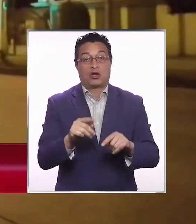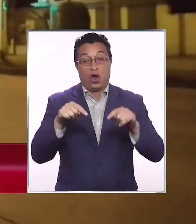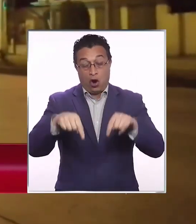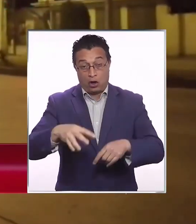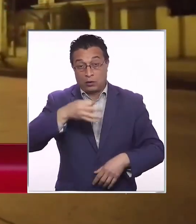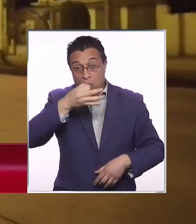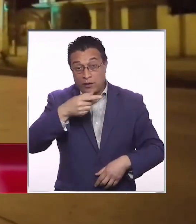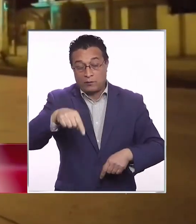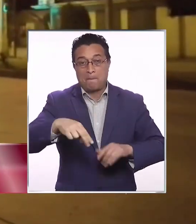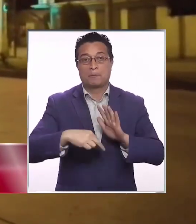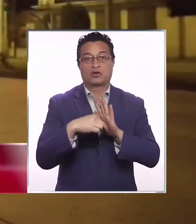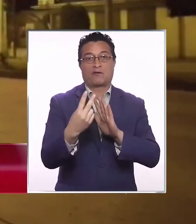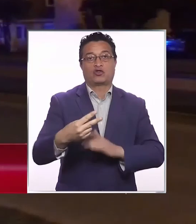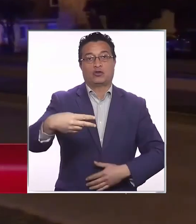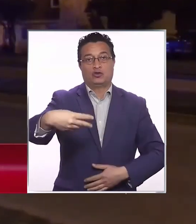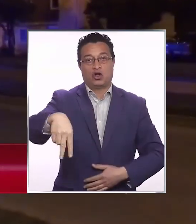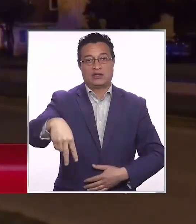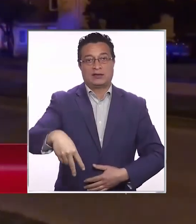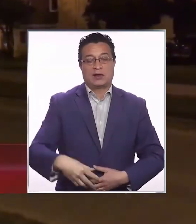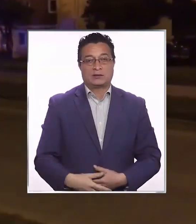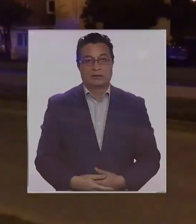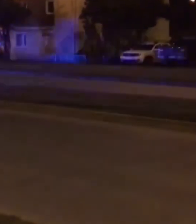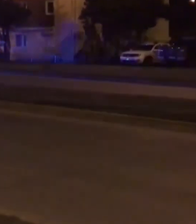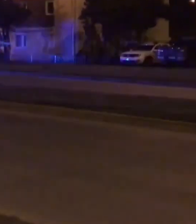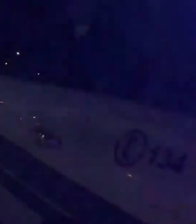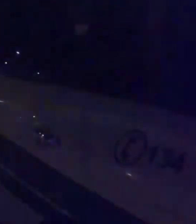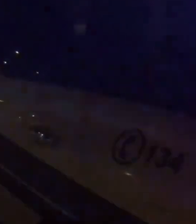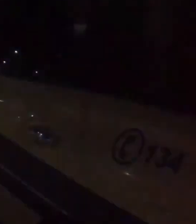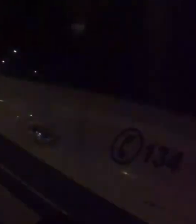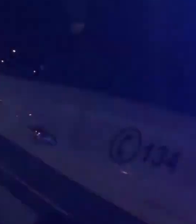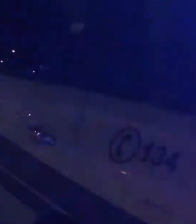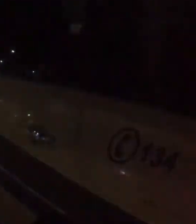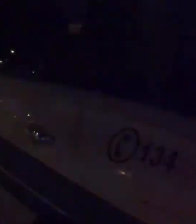Esto y más hoy en Portavoz Noticias.